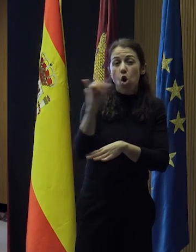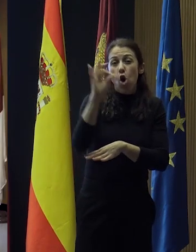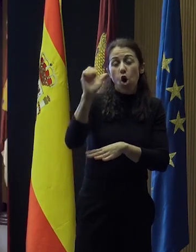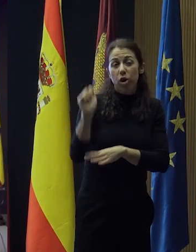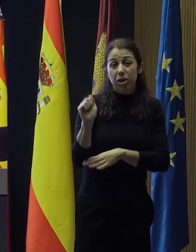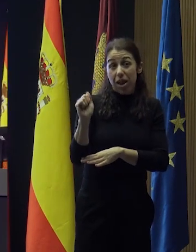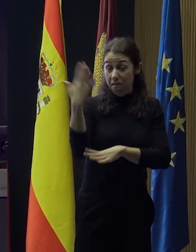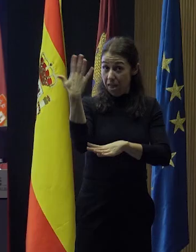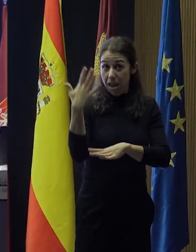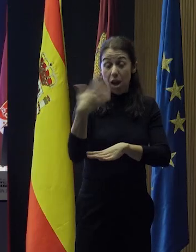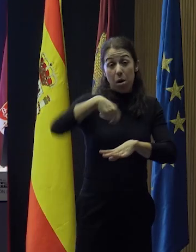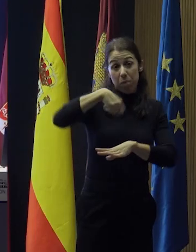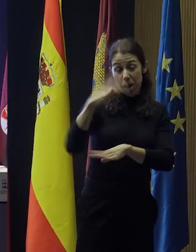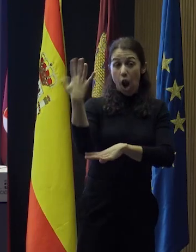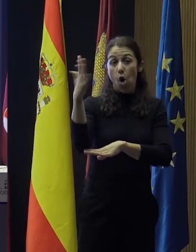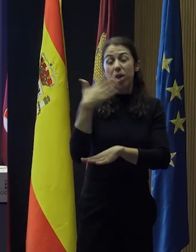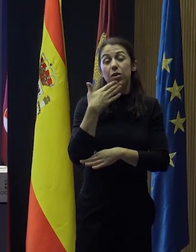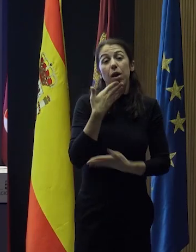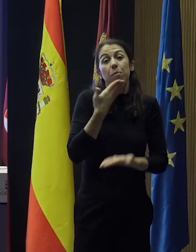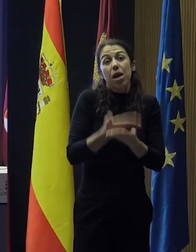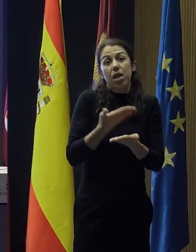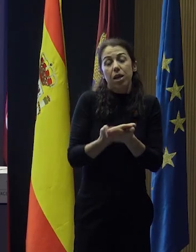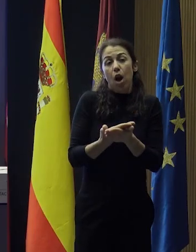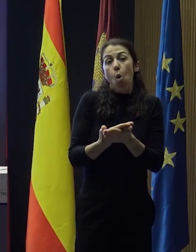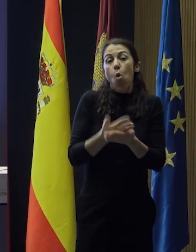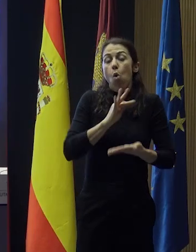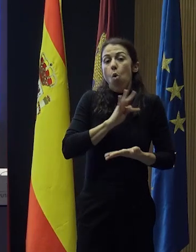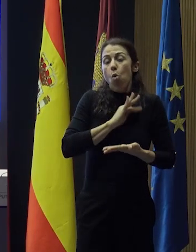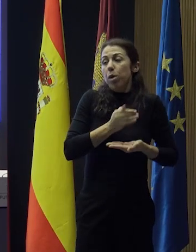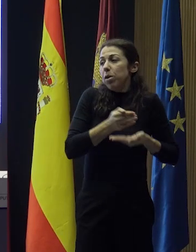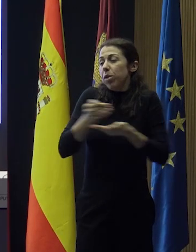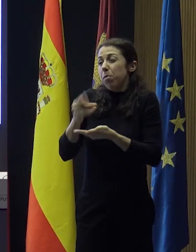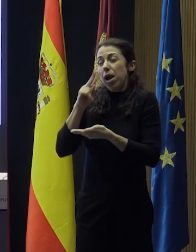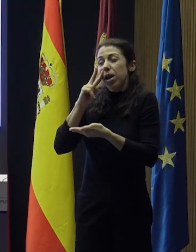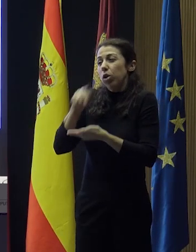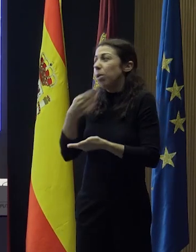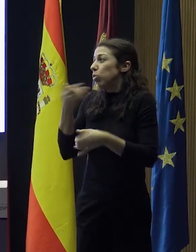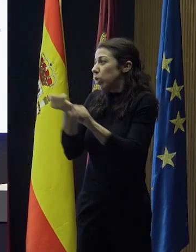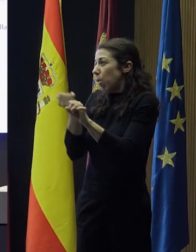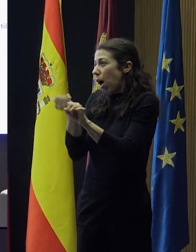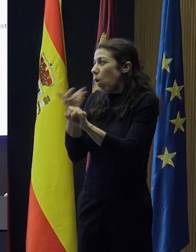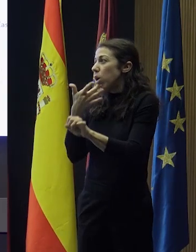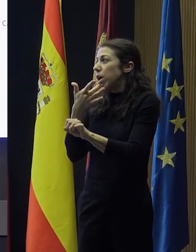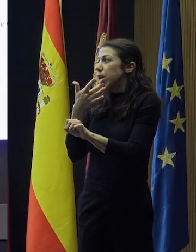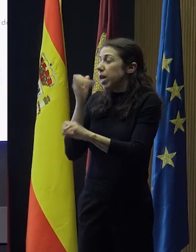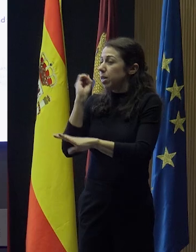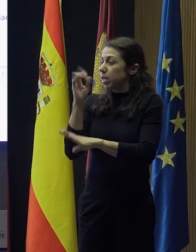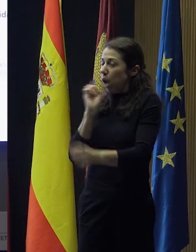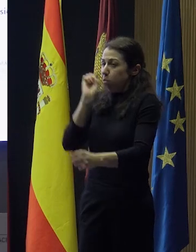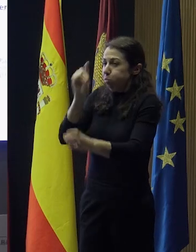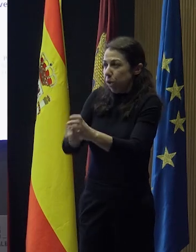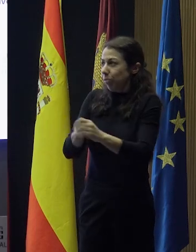nos acompañe porque queremos hacerte entrega de un pequeño detalle en reconocimiento a tu participación en este ciclo de conferencias.